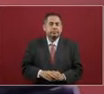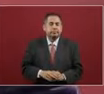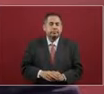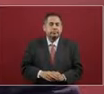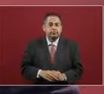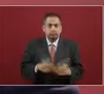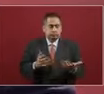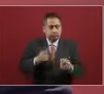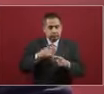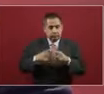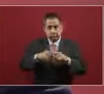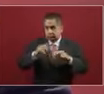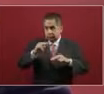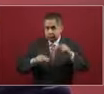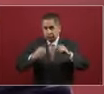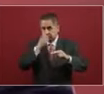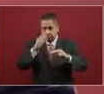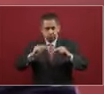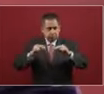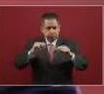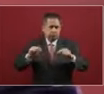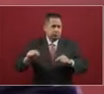en todos los niveles de escolaridad.